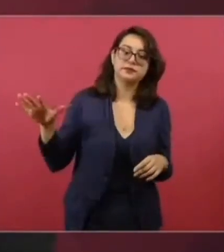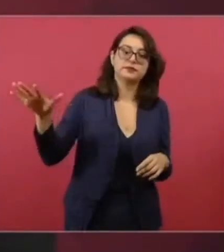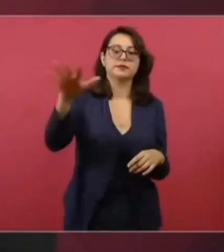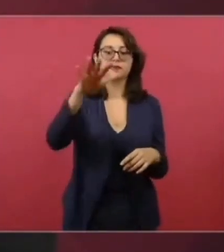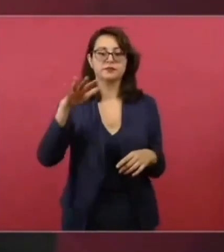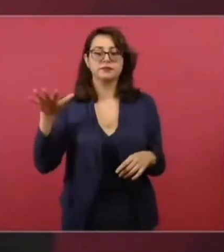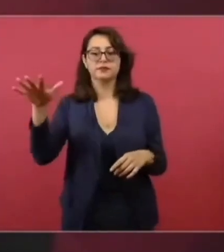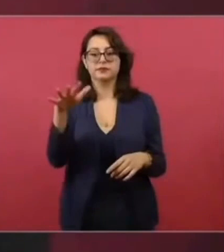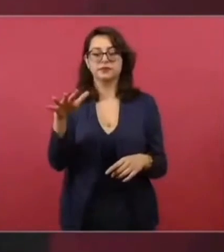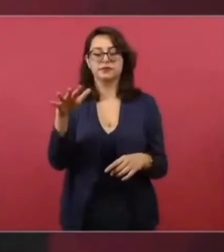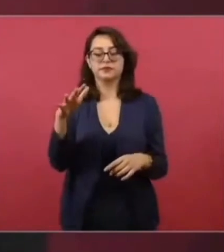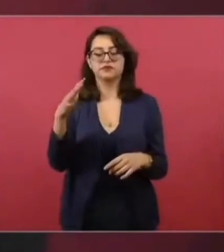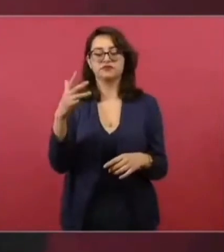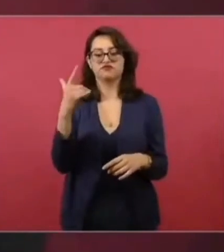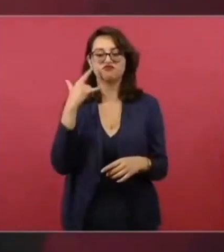siga